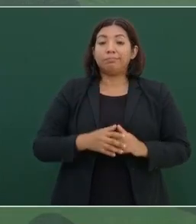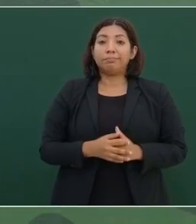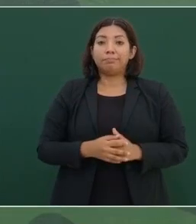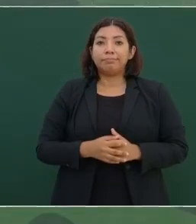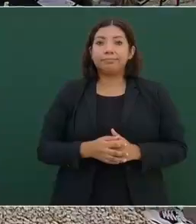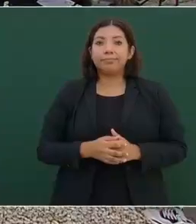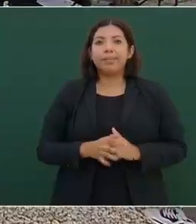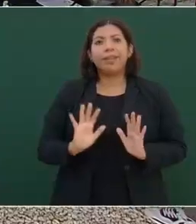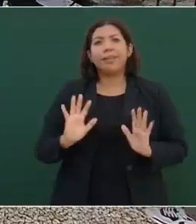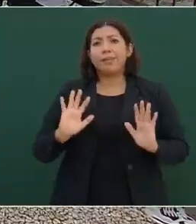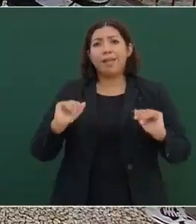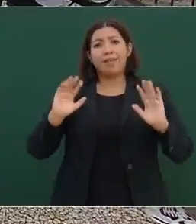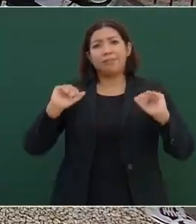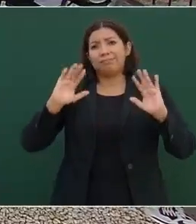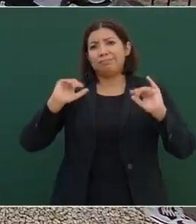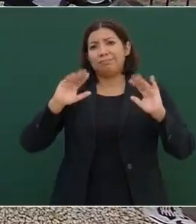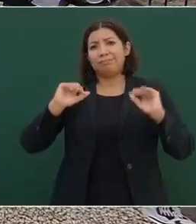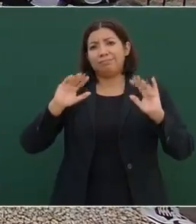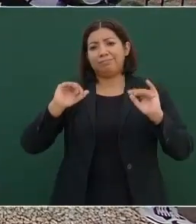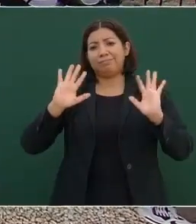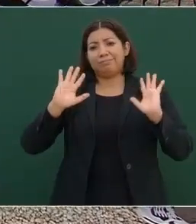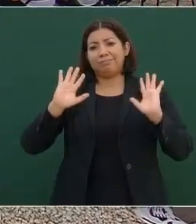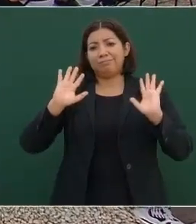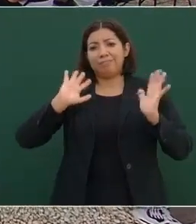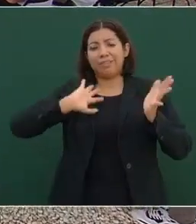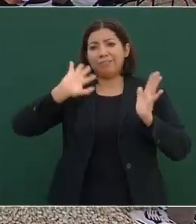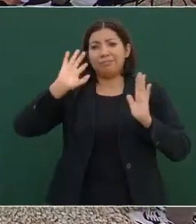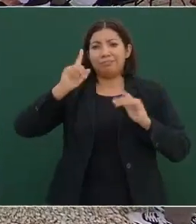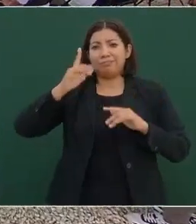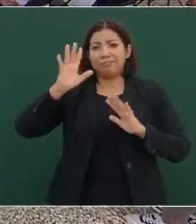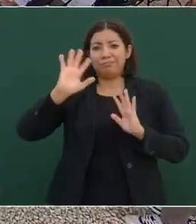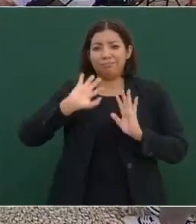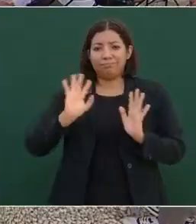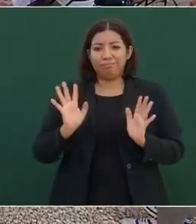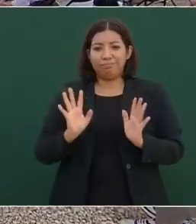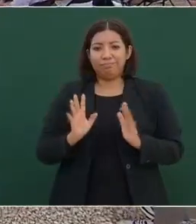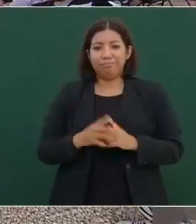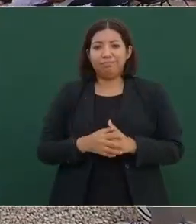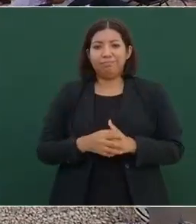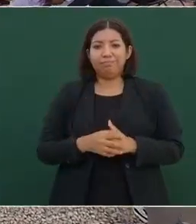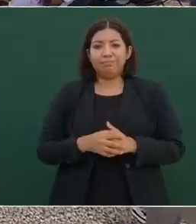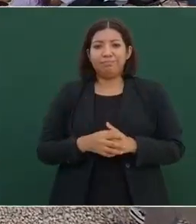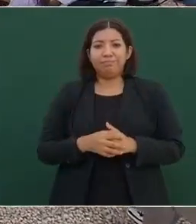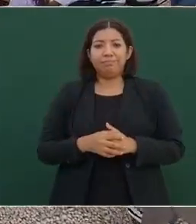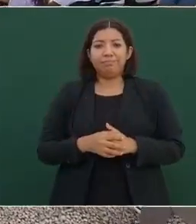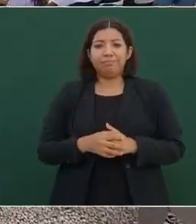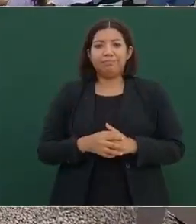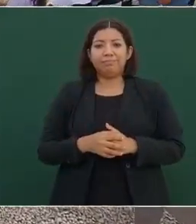Ya vámonos, ¿no? Te quedas para mañana, para el lunes. Ya.